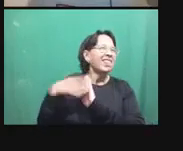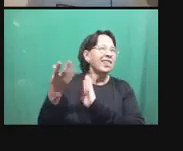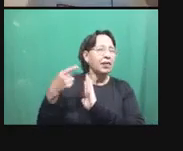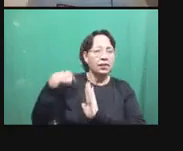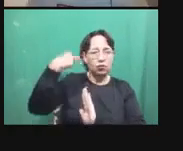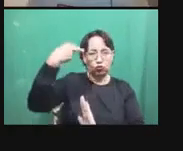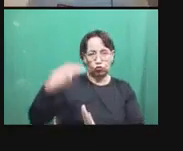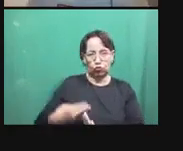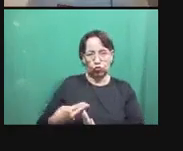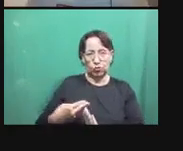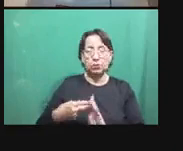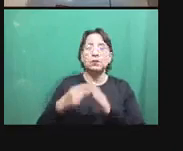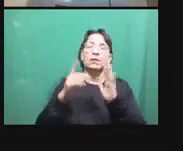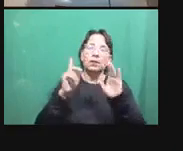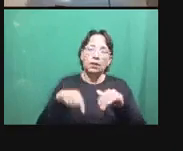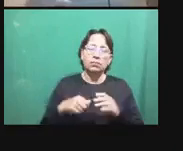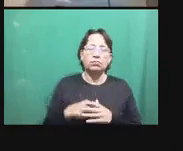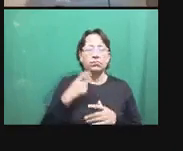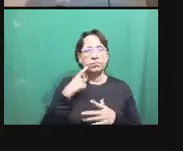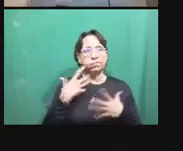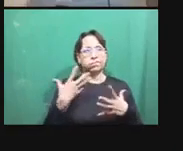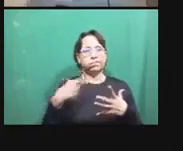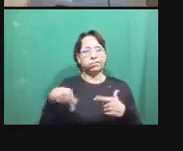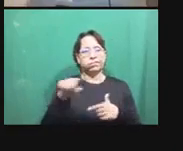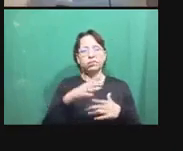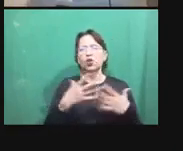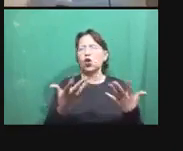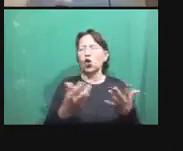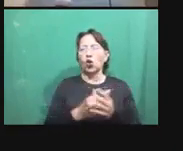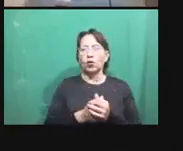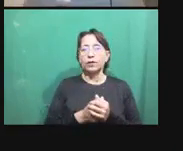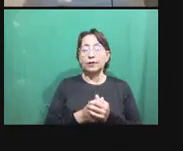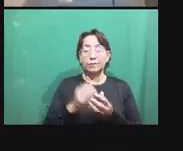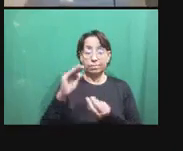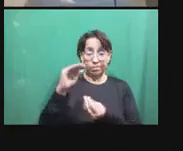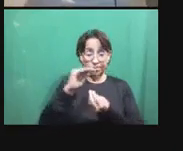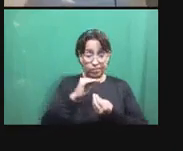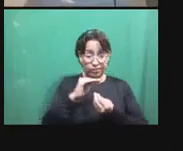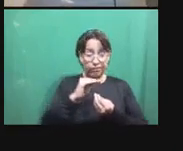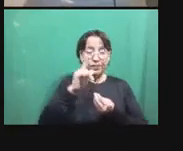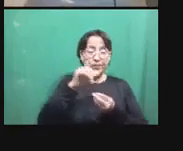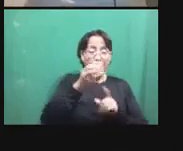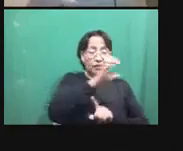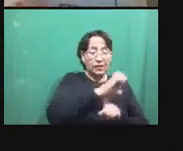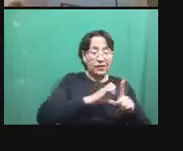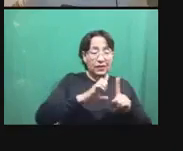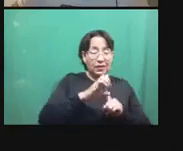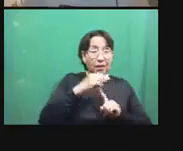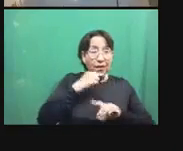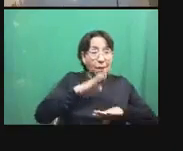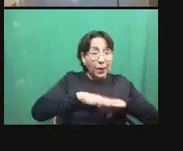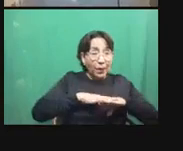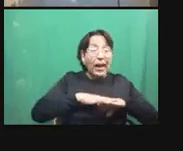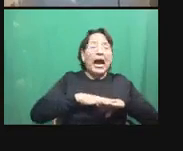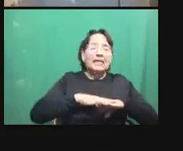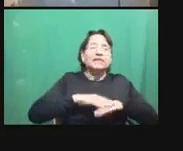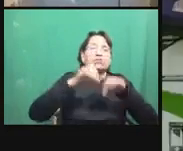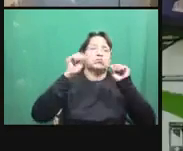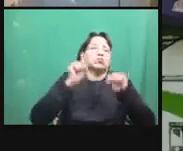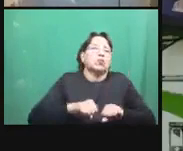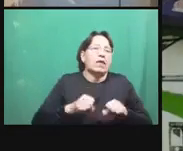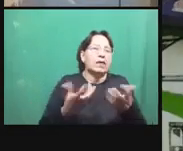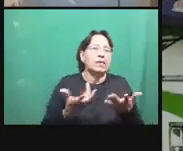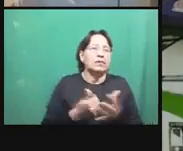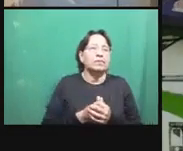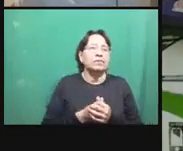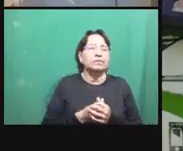que la potencialización solo sucede cuando el patrimonio y la cultura de graffiti lo permitan, ¿no?